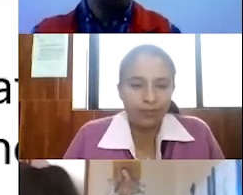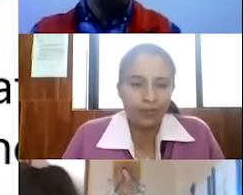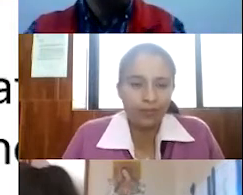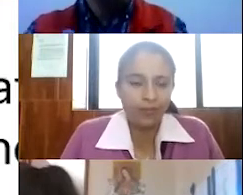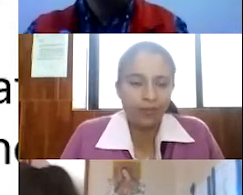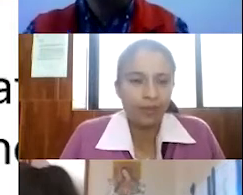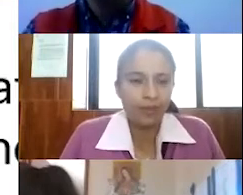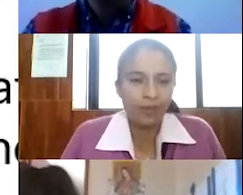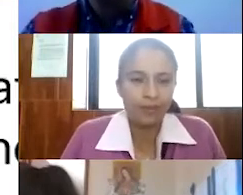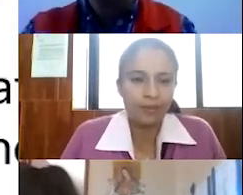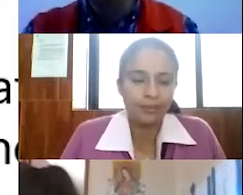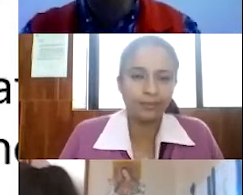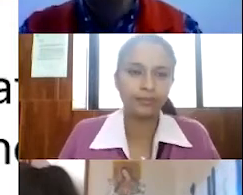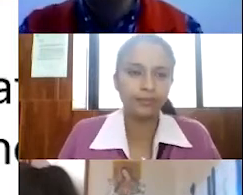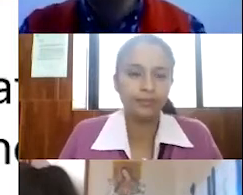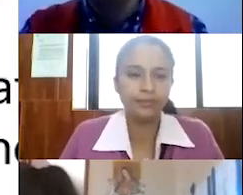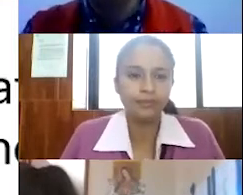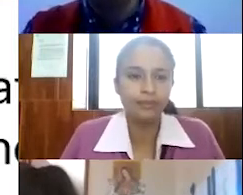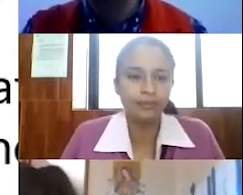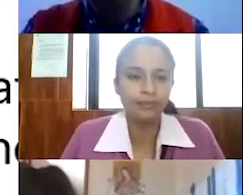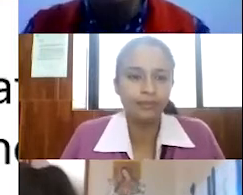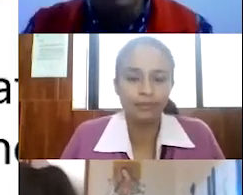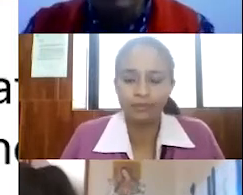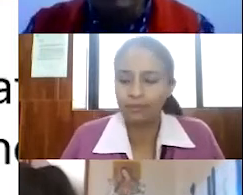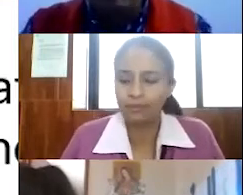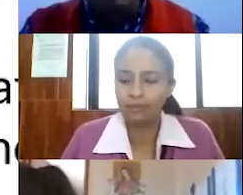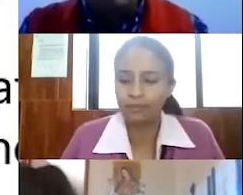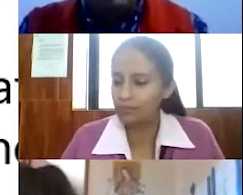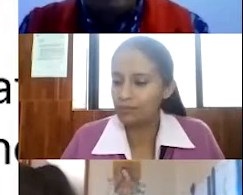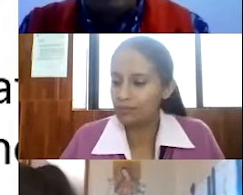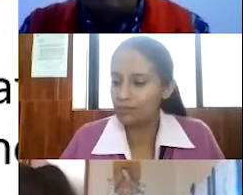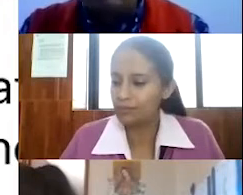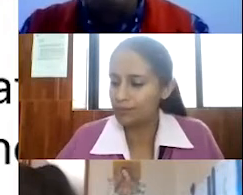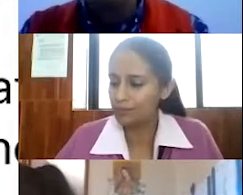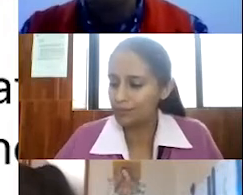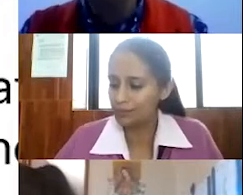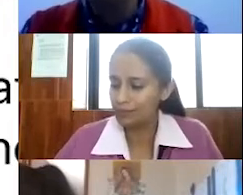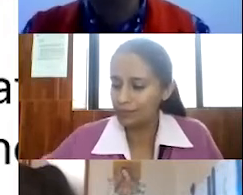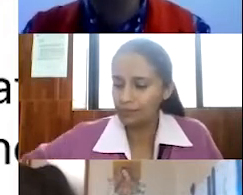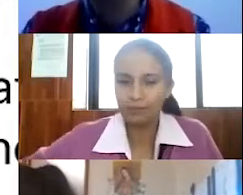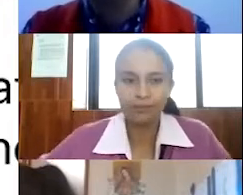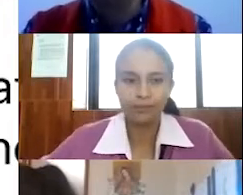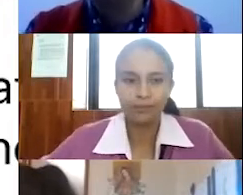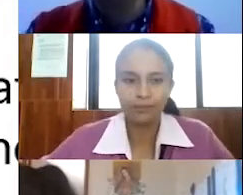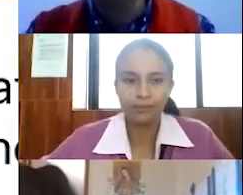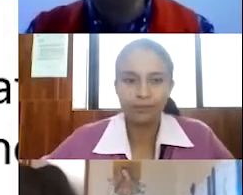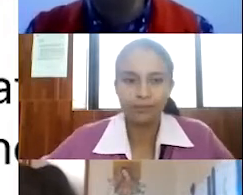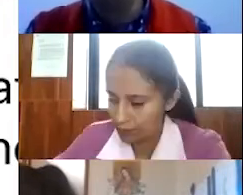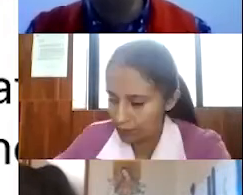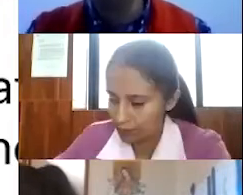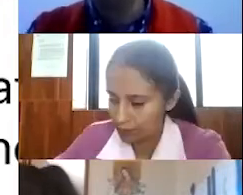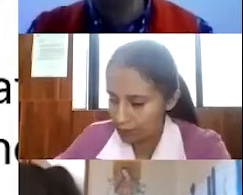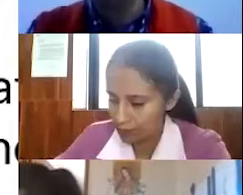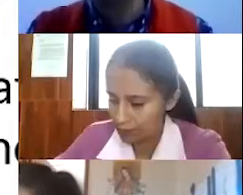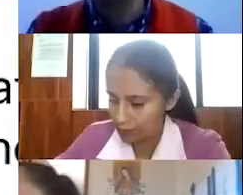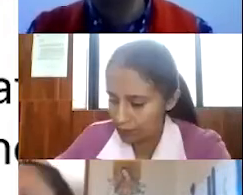Nuestra reanimación cardiopulmonar nos va a ayudar en el auxilio de apoyar, atender a una víctima con